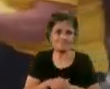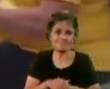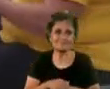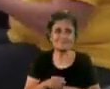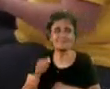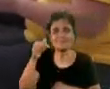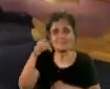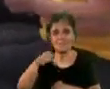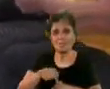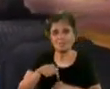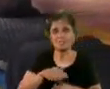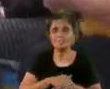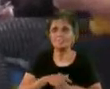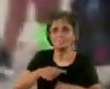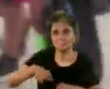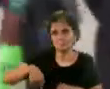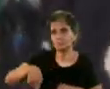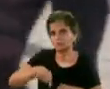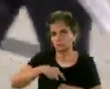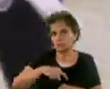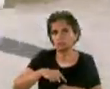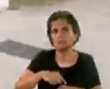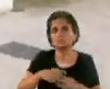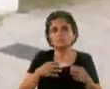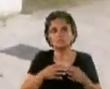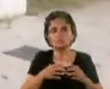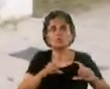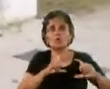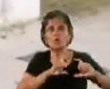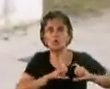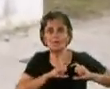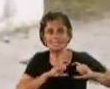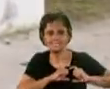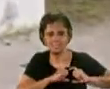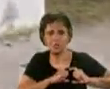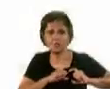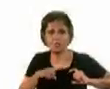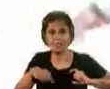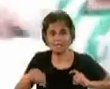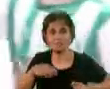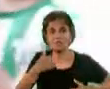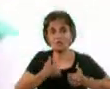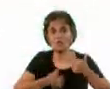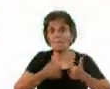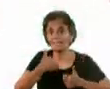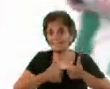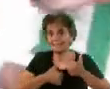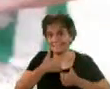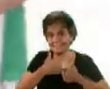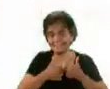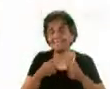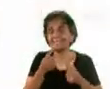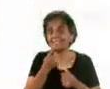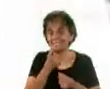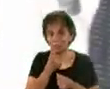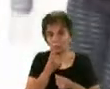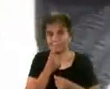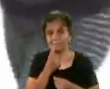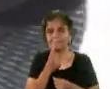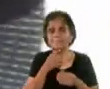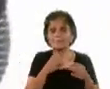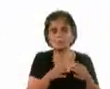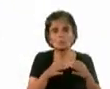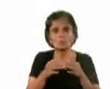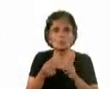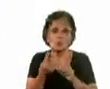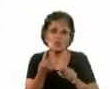hoy en este encuentro, tanto nosotros como Corazón de Búfalo, todas las categorías están compitiendo ya en la Liga Sanluiseña. Bueno, ahora Liga Sanluiseña, las primeras dos